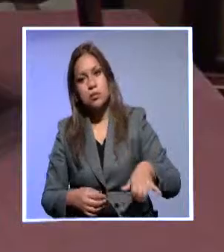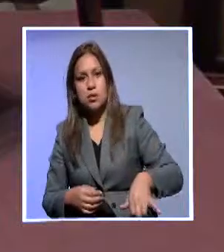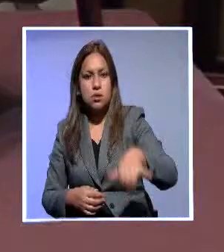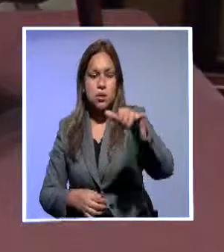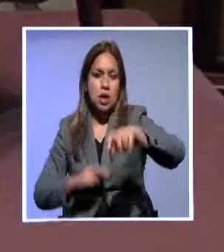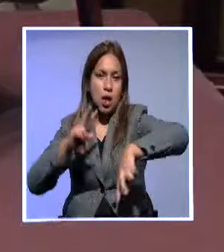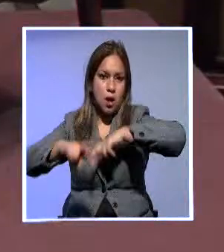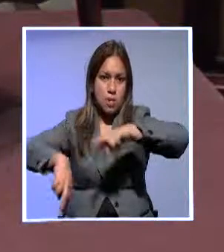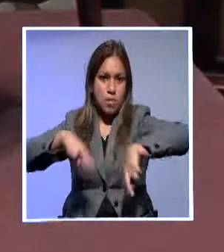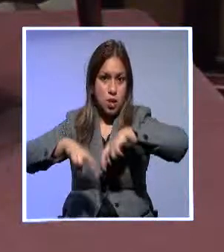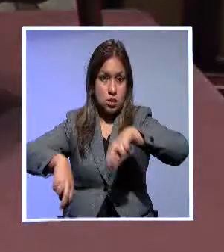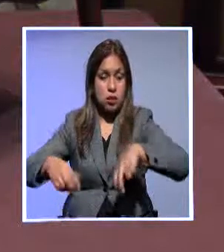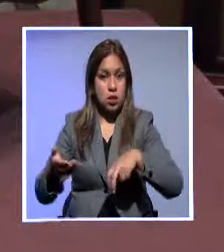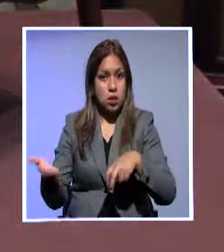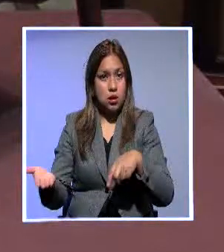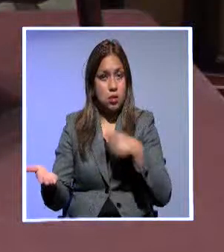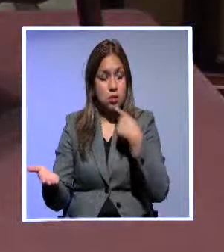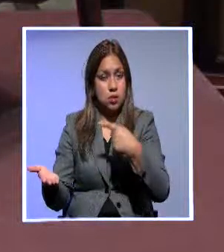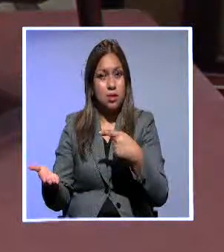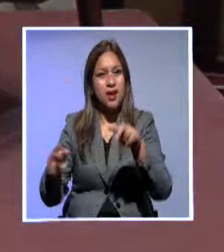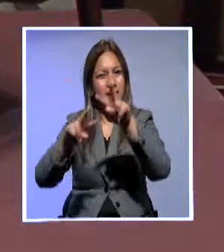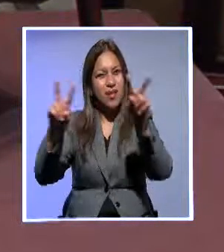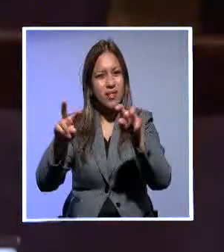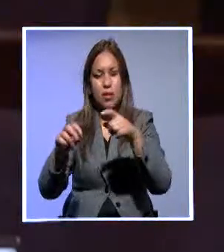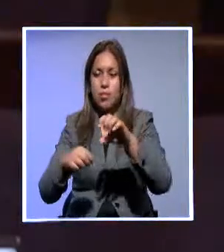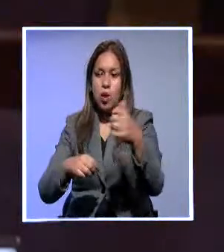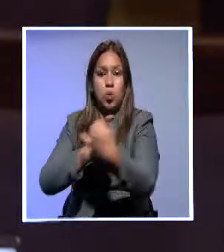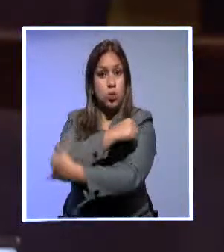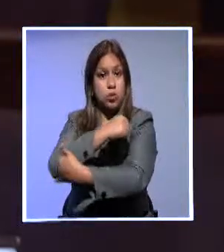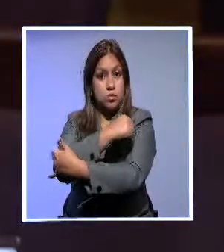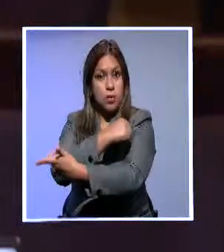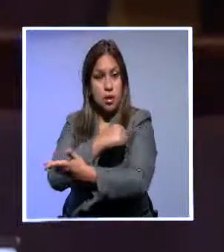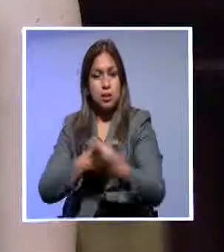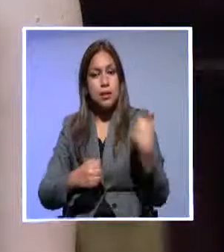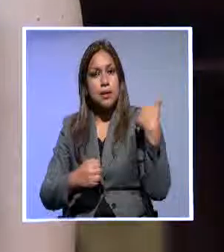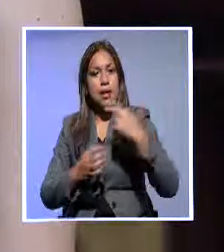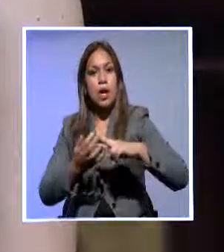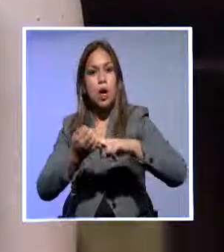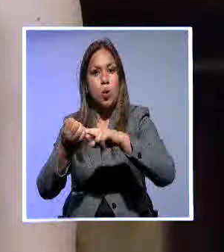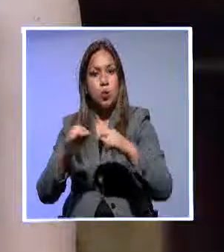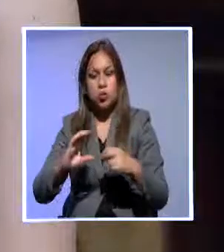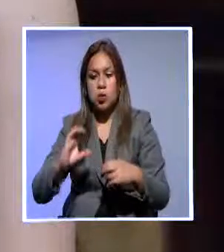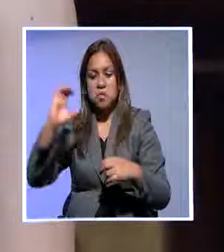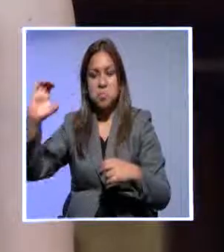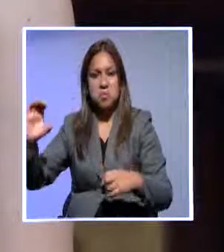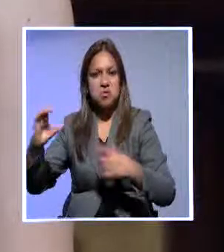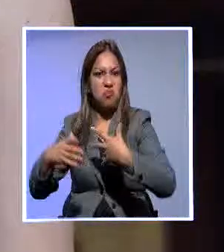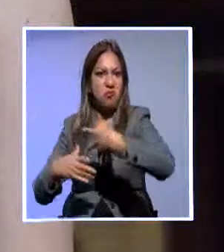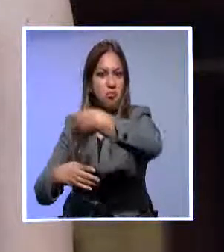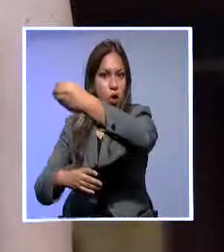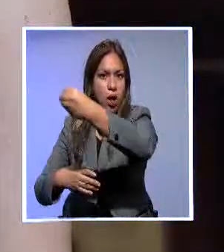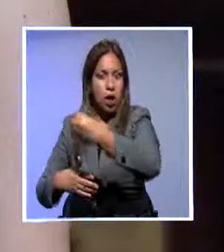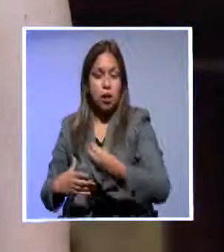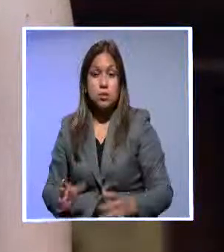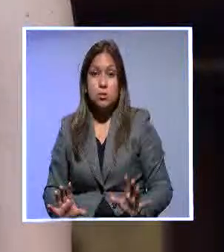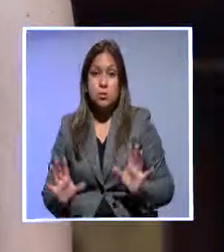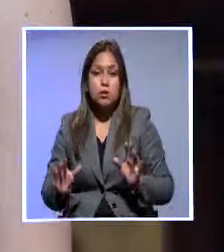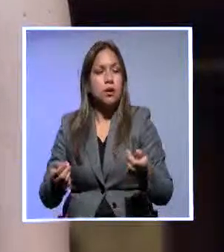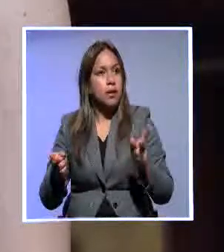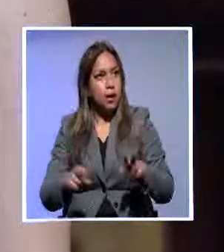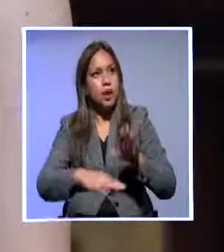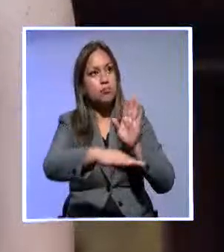investigación si se quiere en lo que tiene que ver con paraísos fiscales ya hemos podido ver van a convocar a la autoridad del servicio de rentas internas